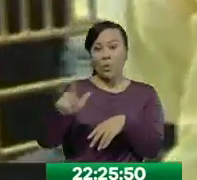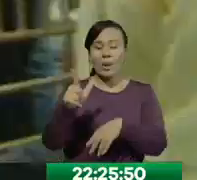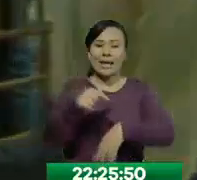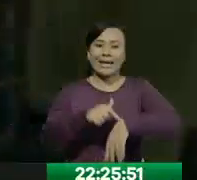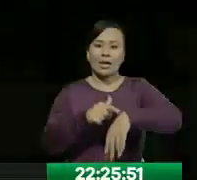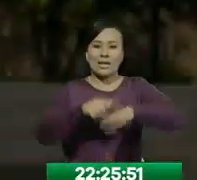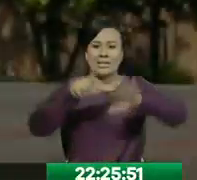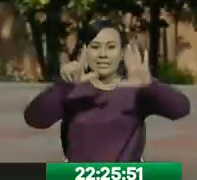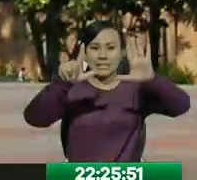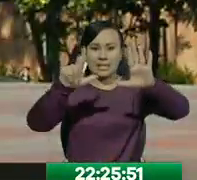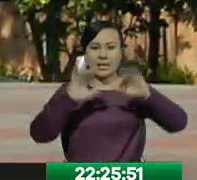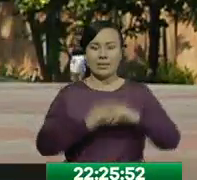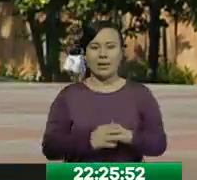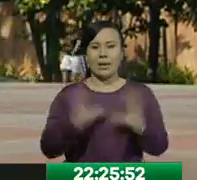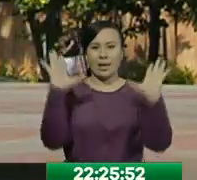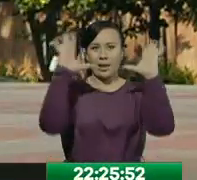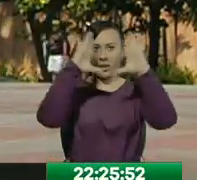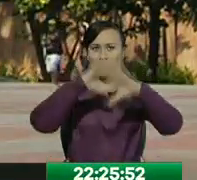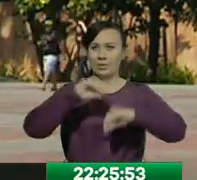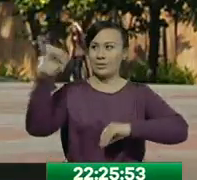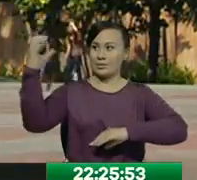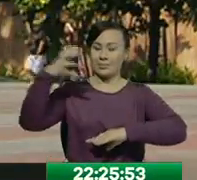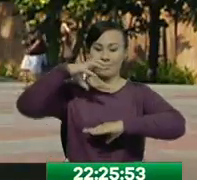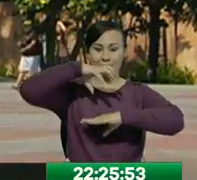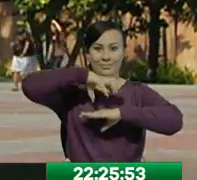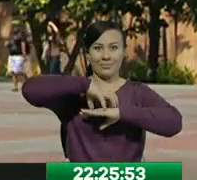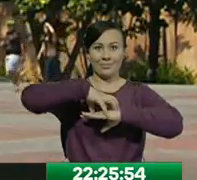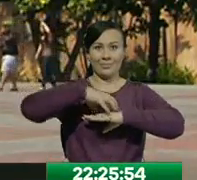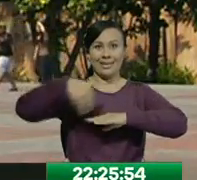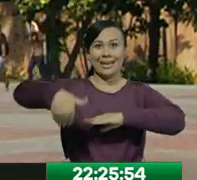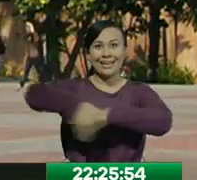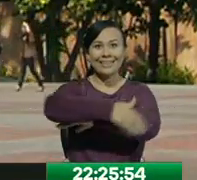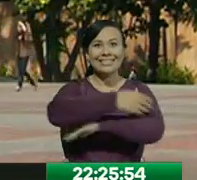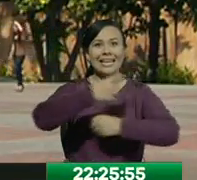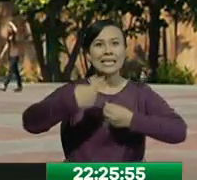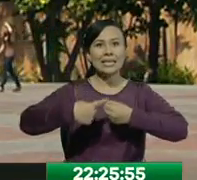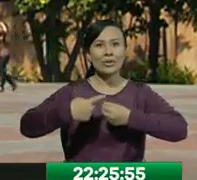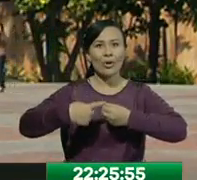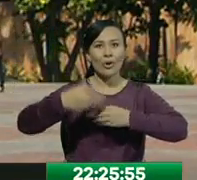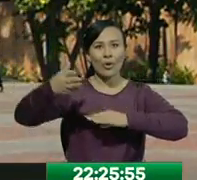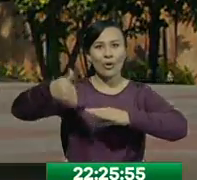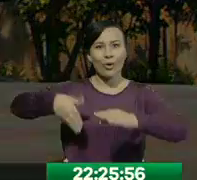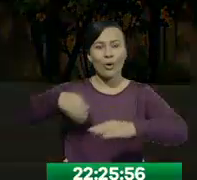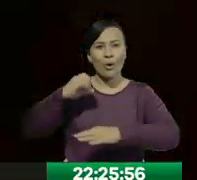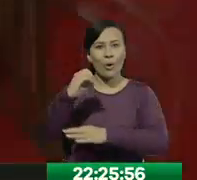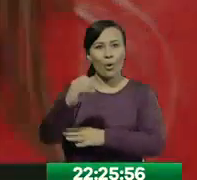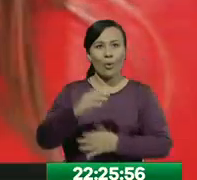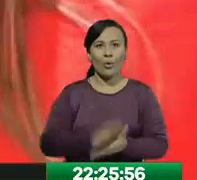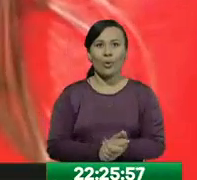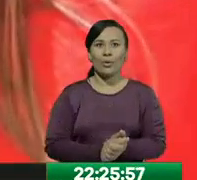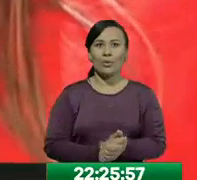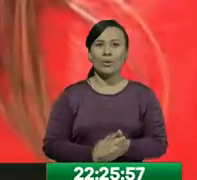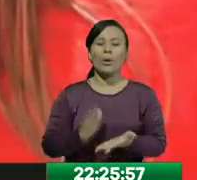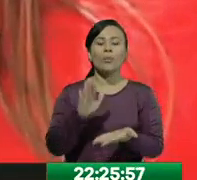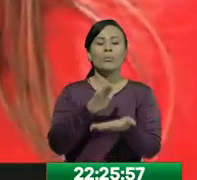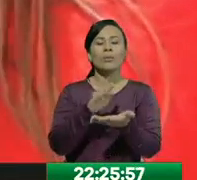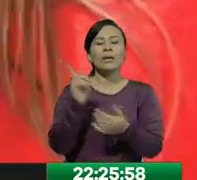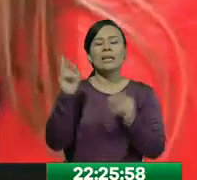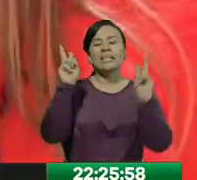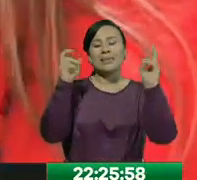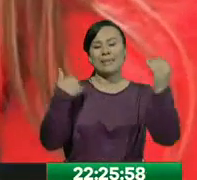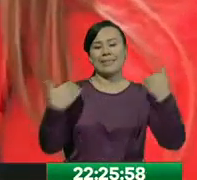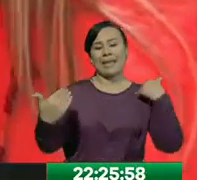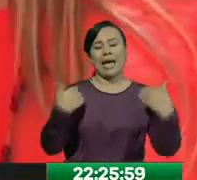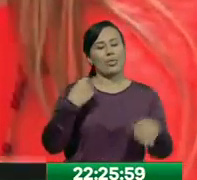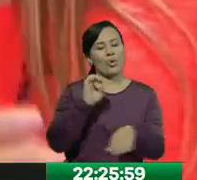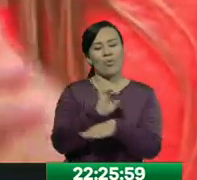horas en la sala mayor del teatro centro cívico ubicado en avenida quito y el oro en humor clásico del teatro ecuatoriano